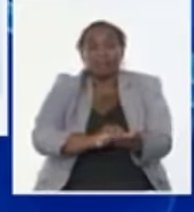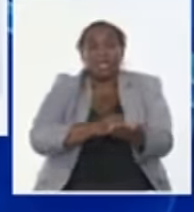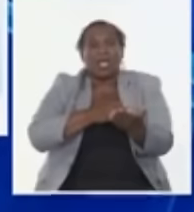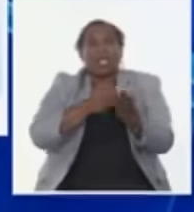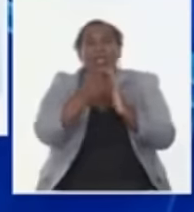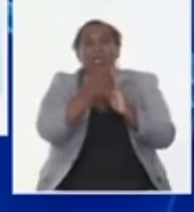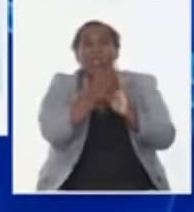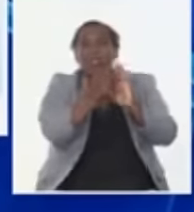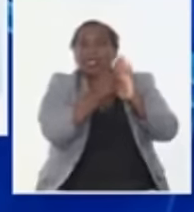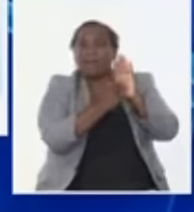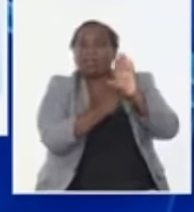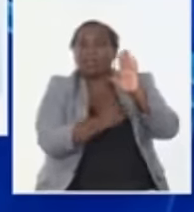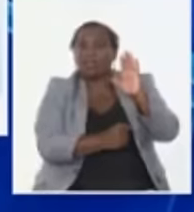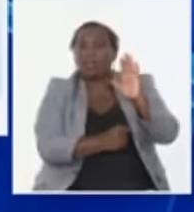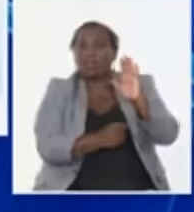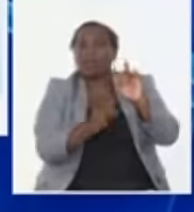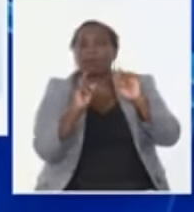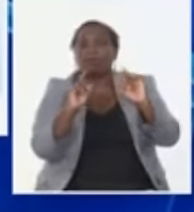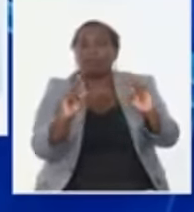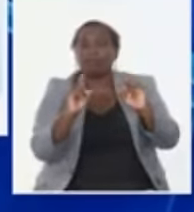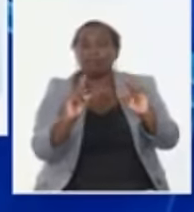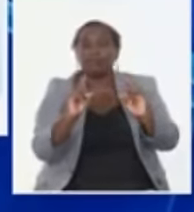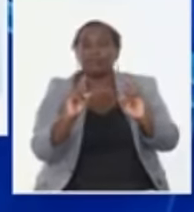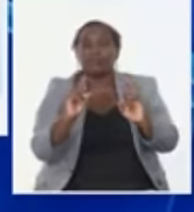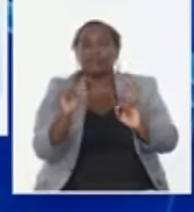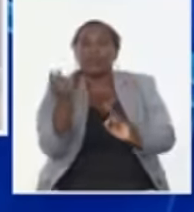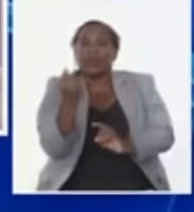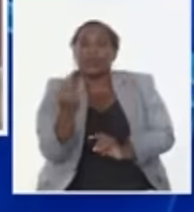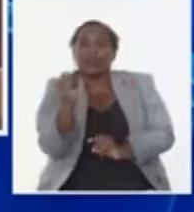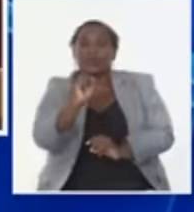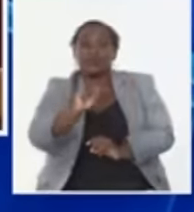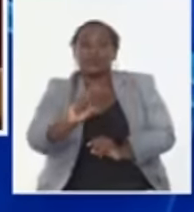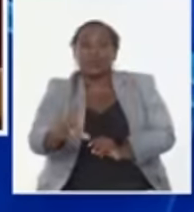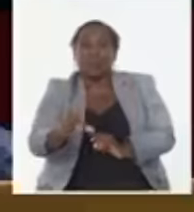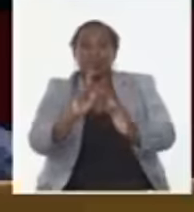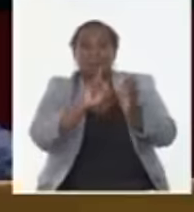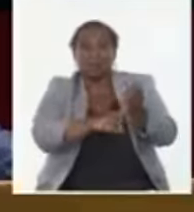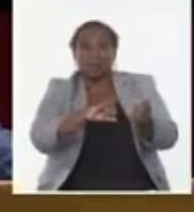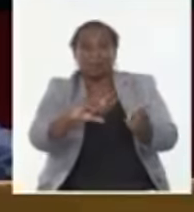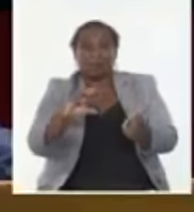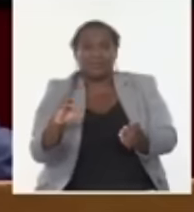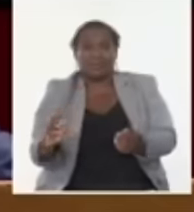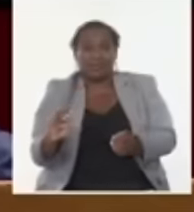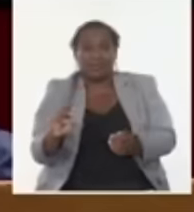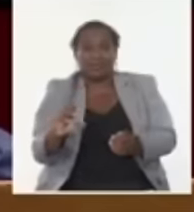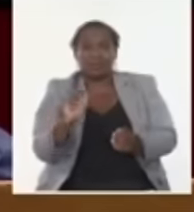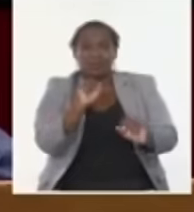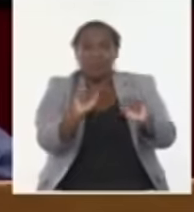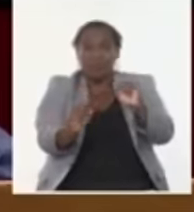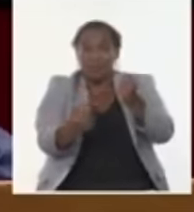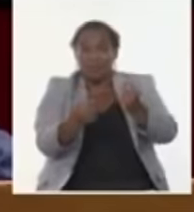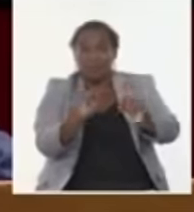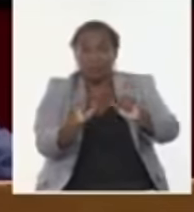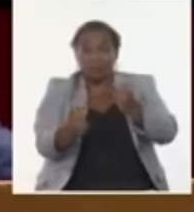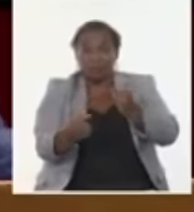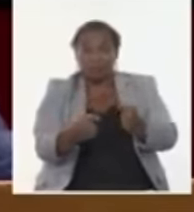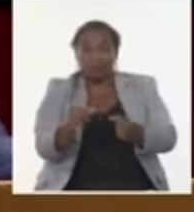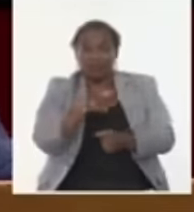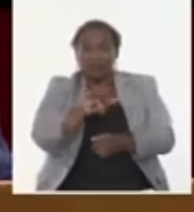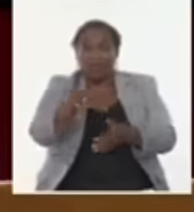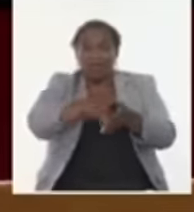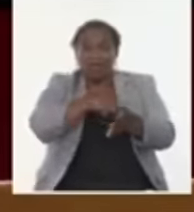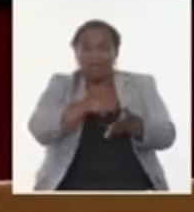lineamientos actualizados de la política económica y social del partido y la regulación, así como el Plan